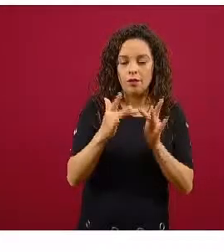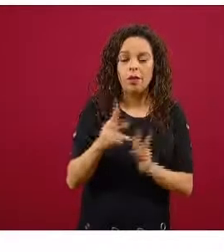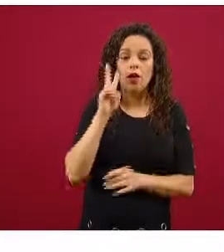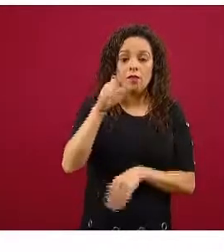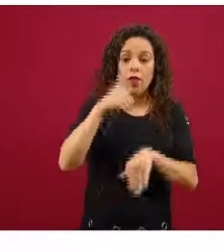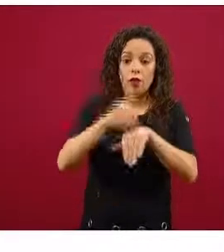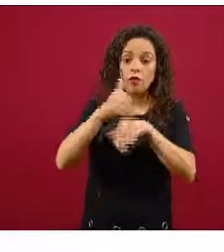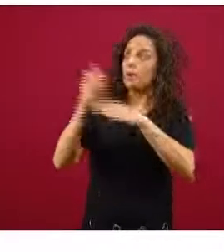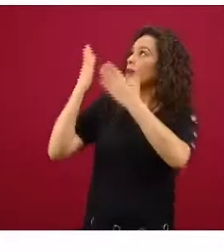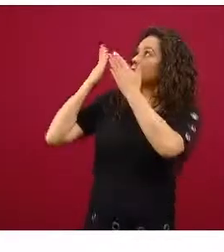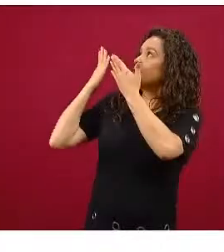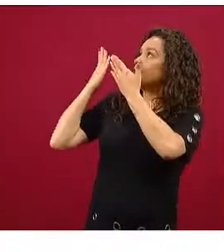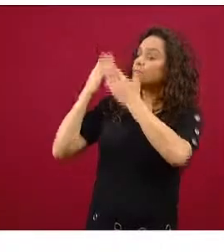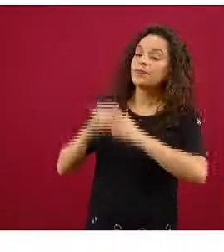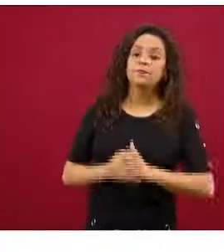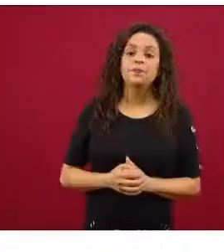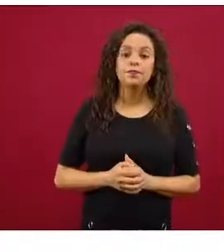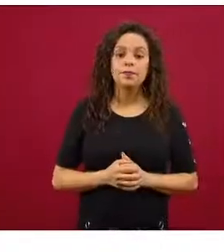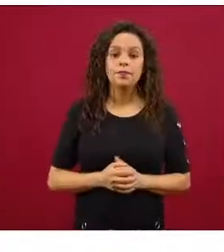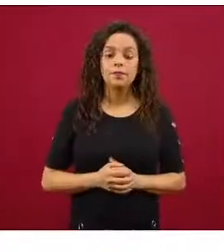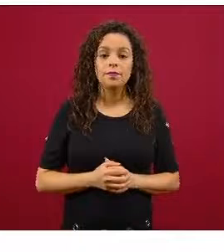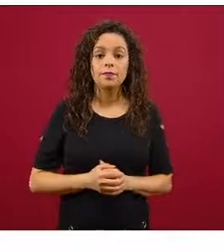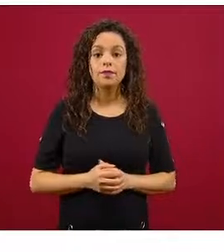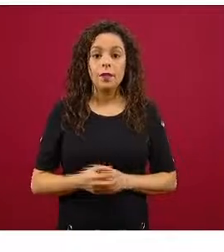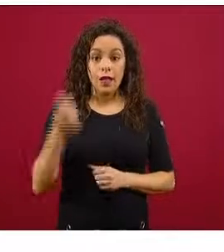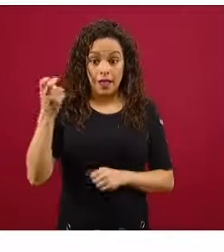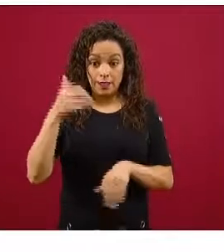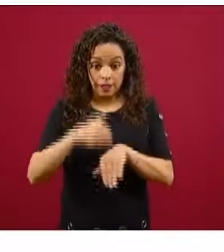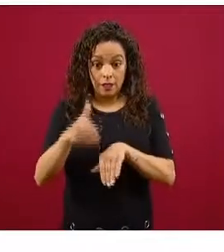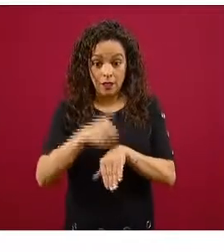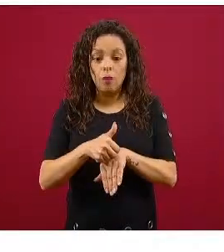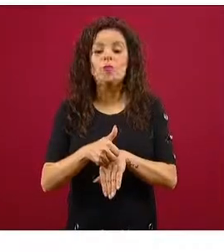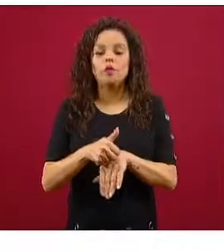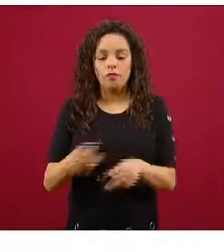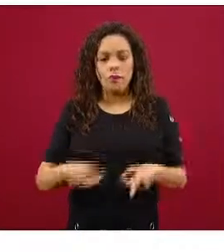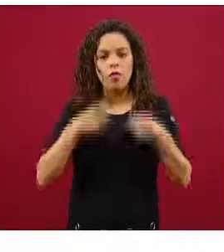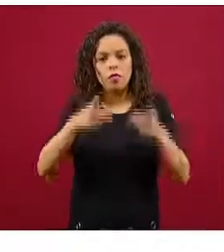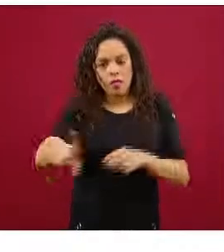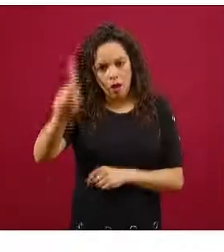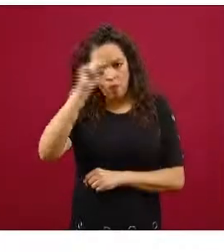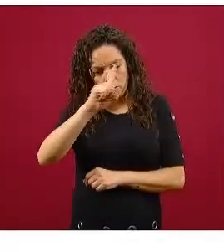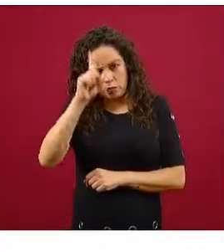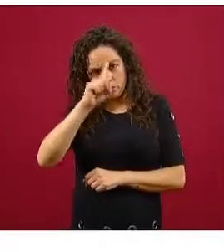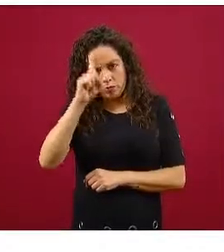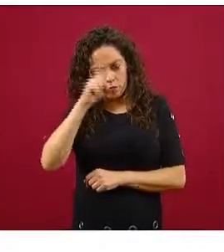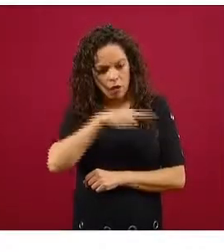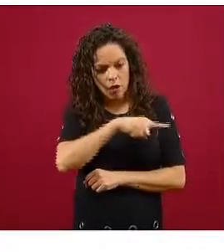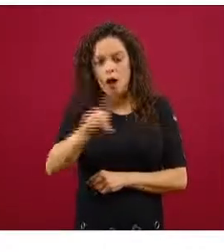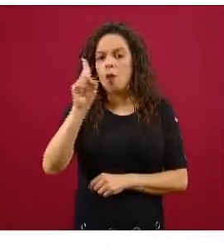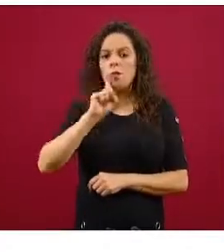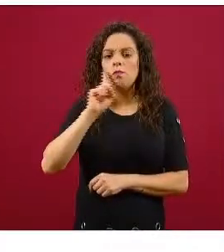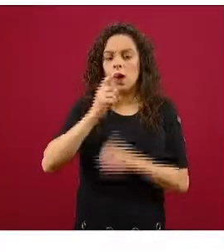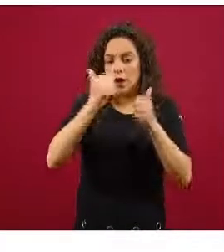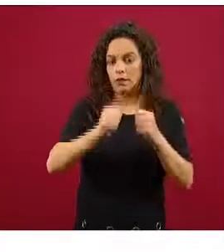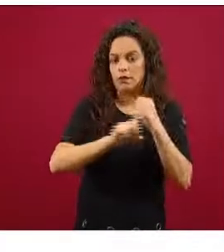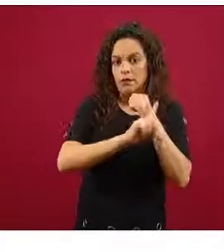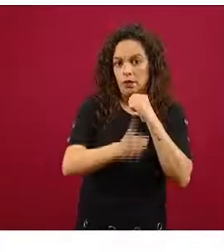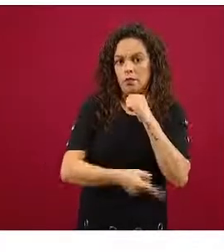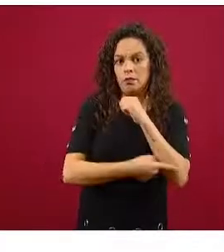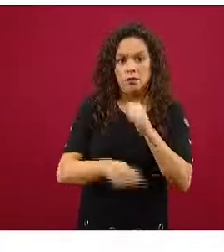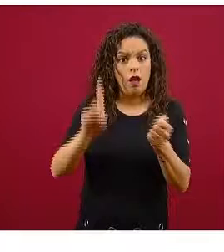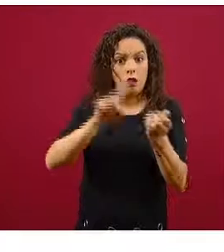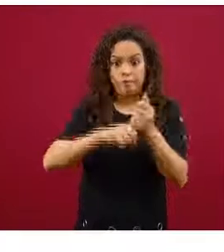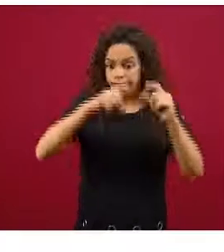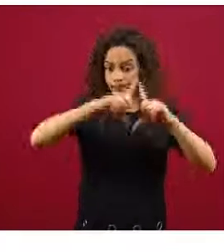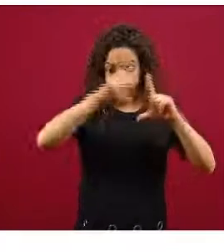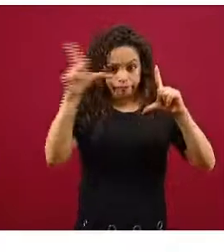dispuesta no se pierda. En esta línea materna ofrecemos la orientación que requiere cualquier mujer embarazada a nivel nacional